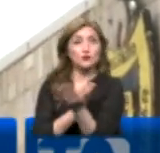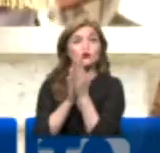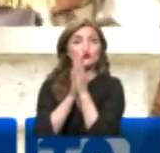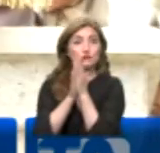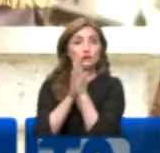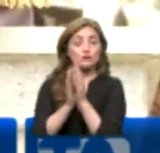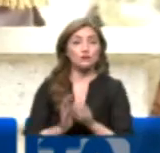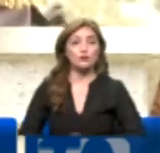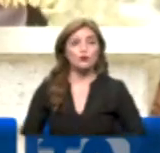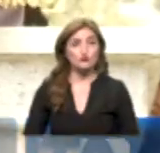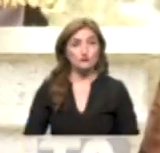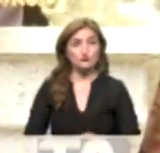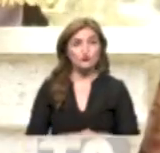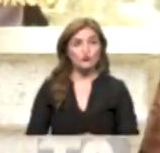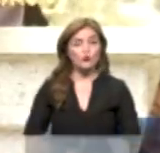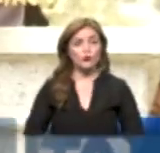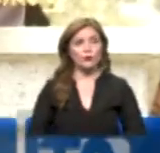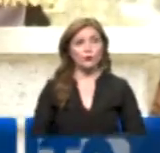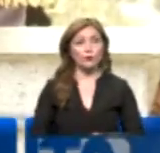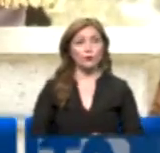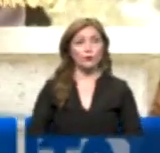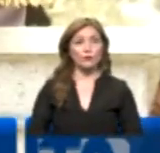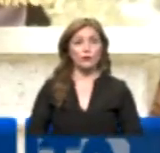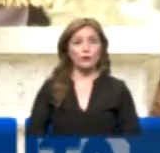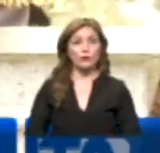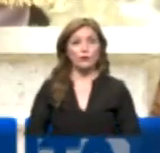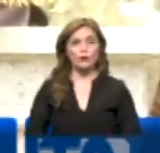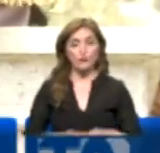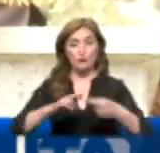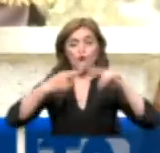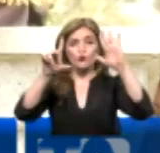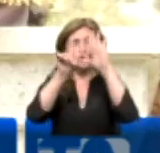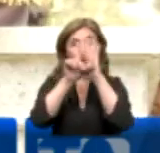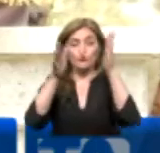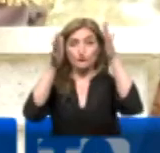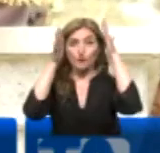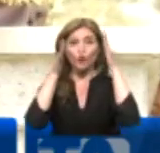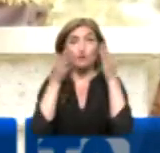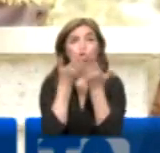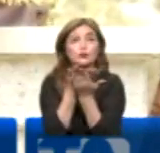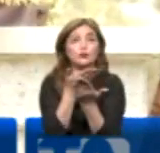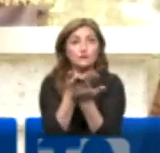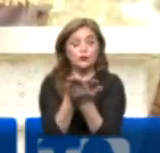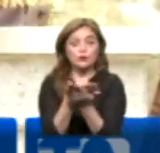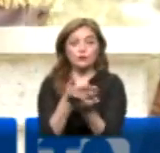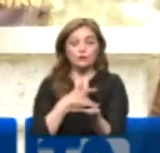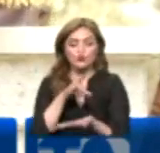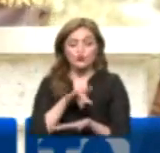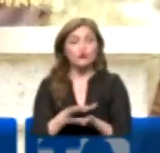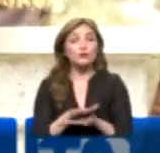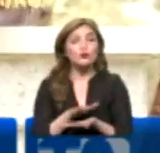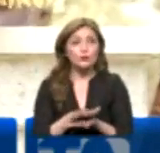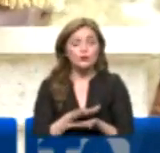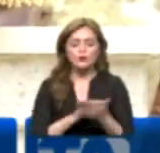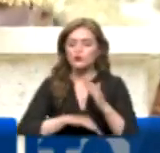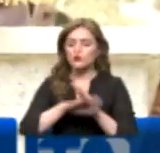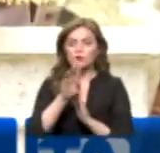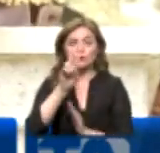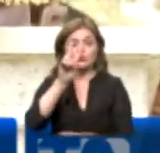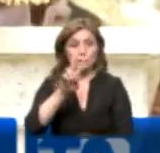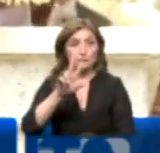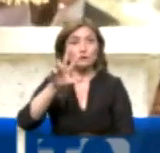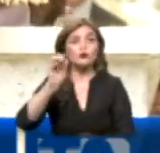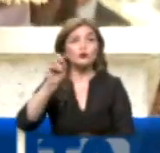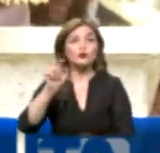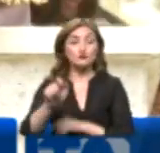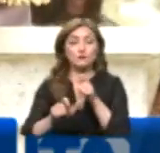Armadas. La impostergable atención a las reformas de ley planteadas para dar tranquilidad a más de